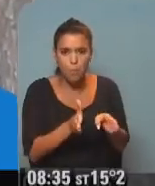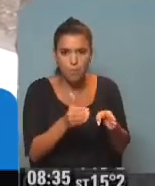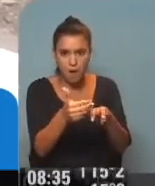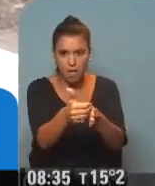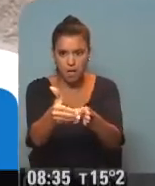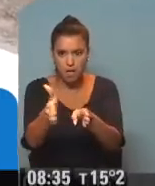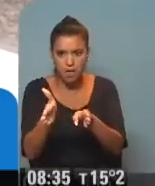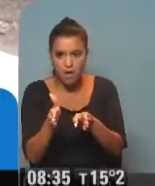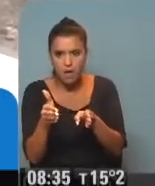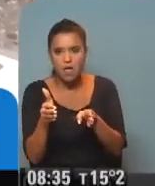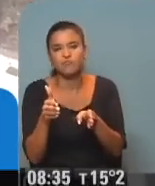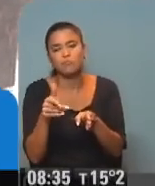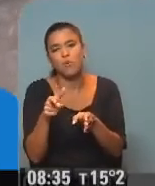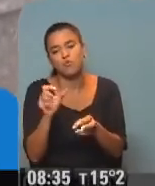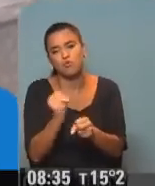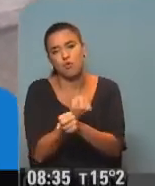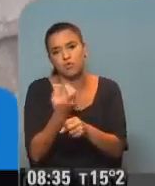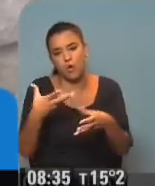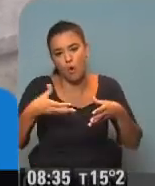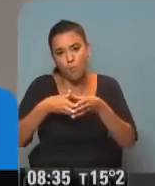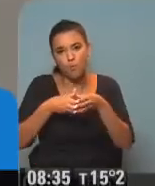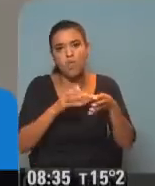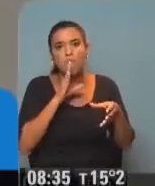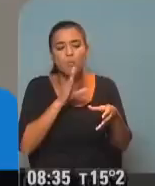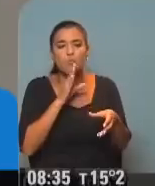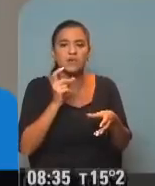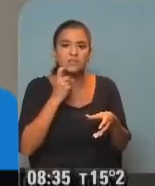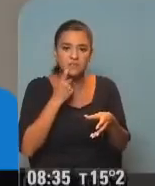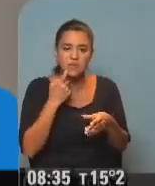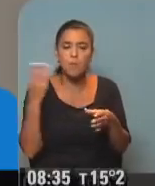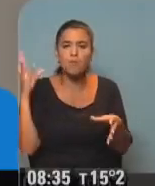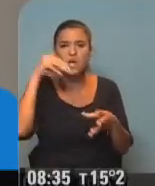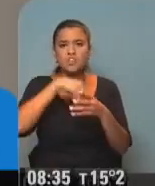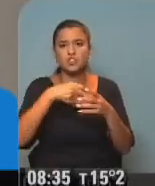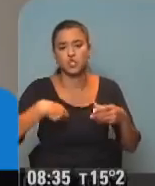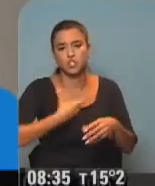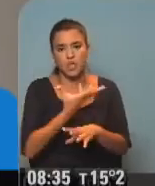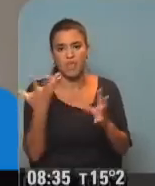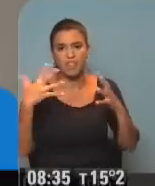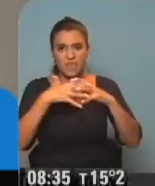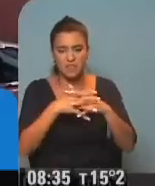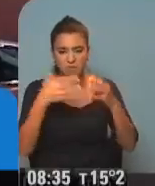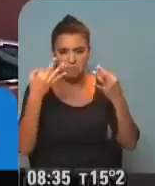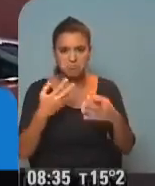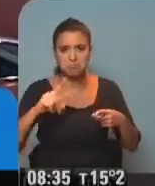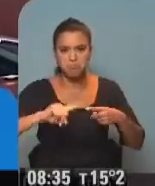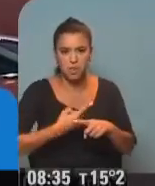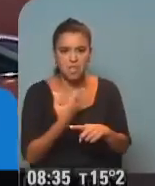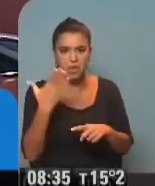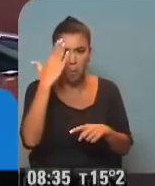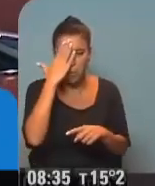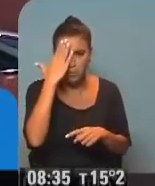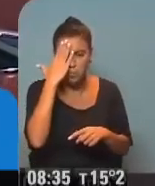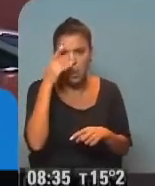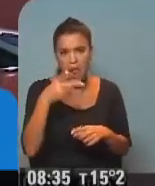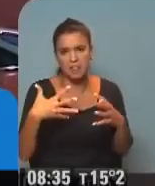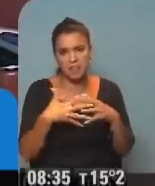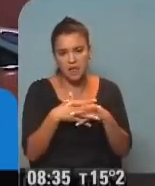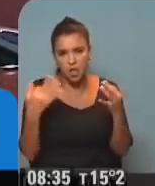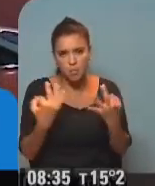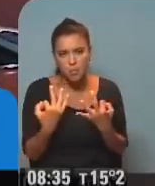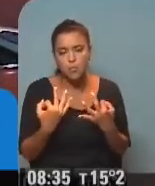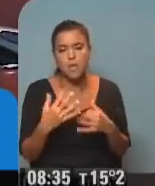de la comunidad judía de San Luis, que es muy pequeña y está muy bien integrada a la sociedad en general, en todos los ámbitos políticos, culturales, etcétera,